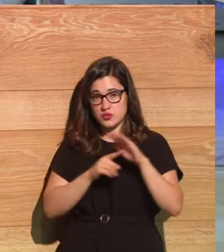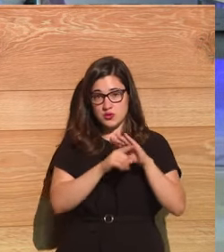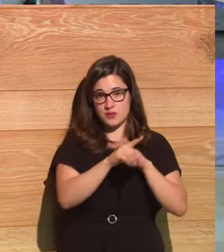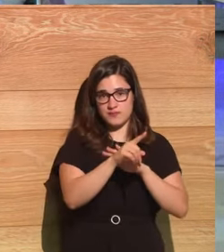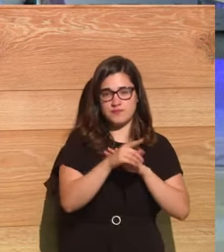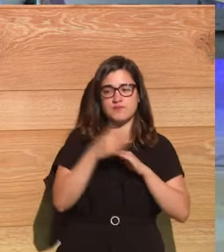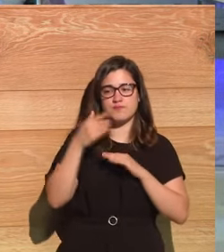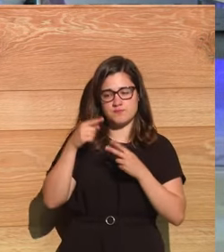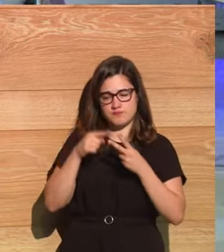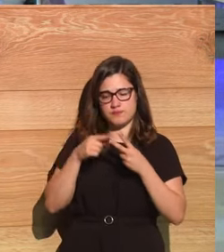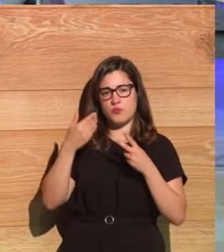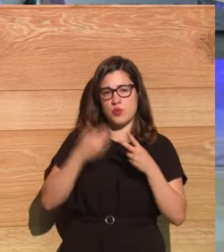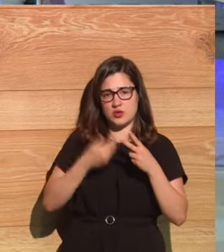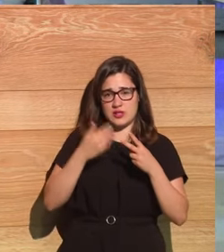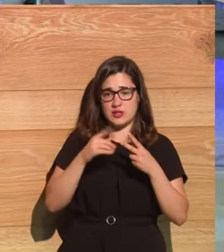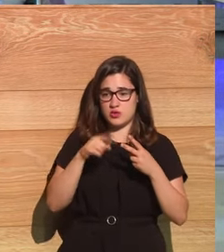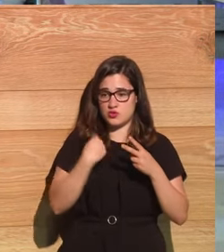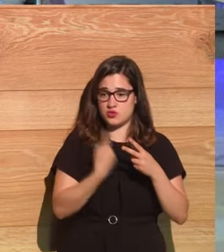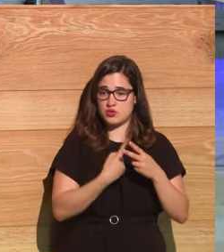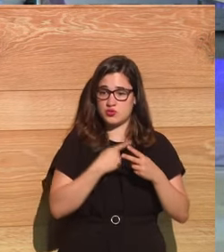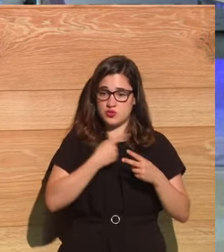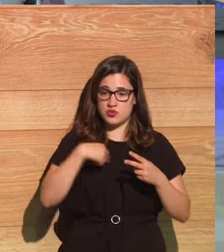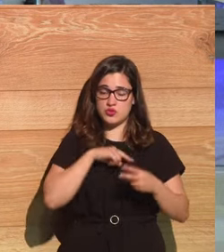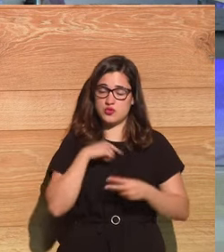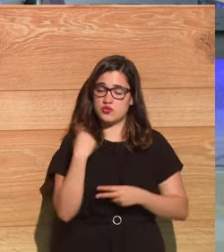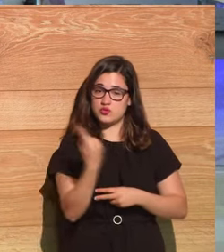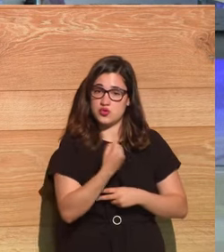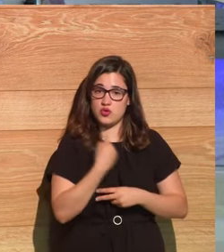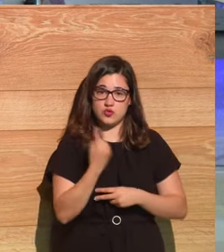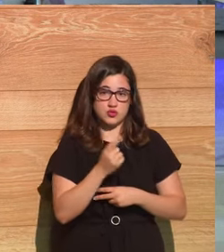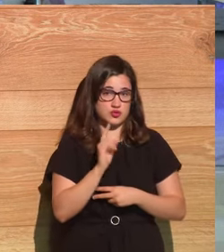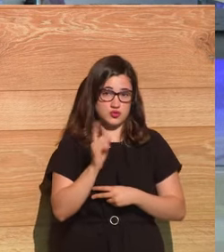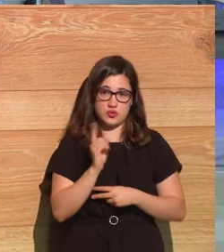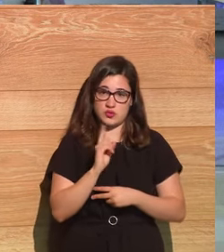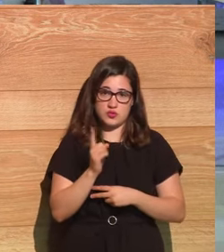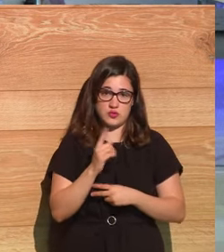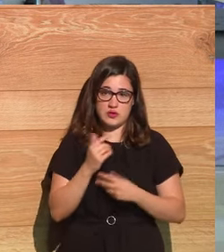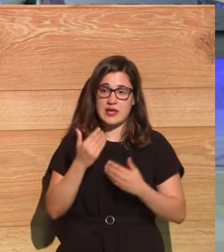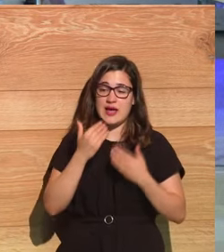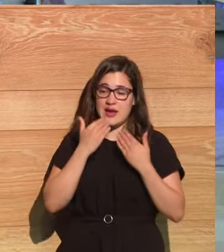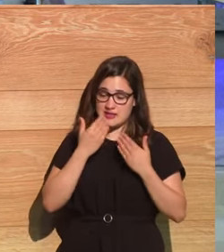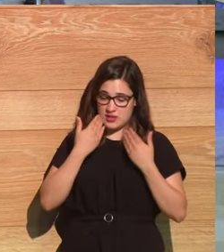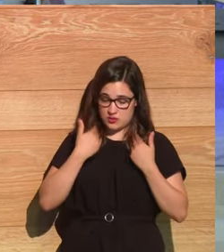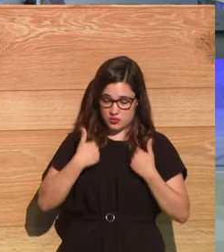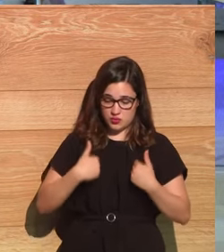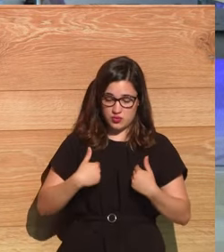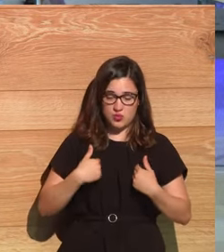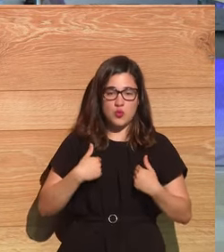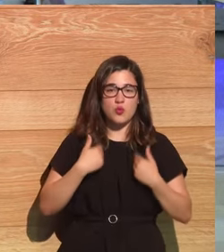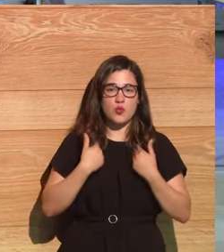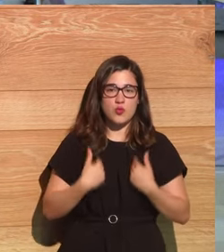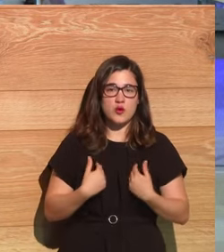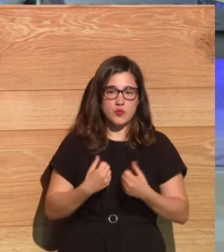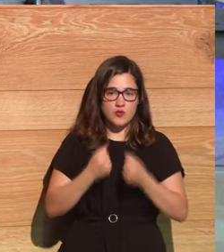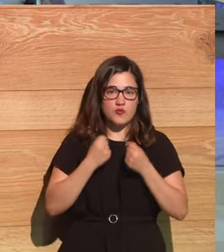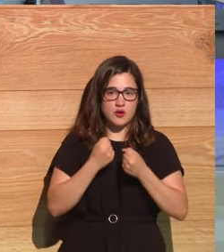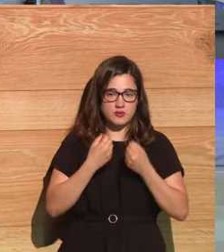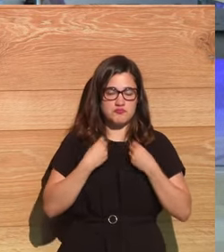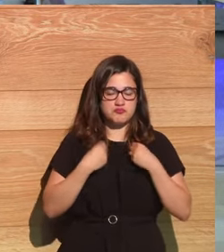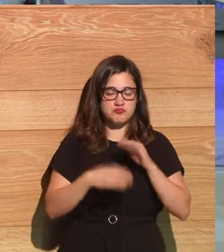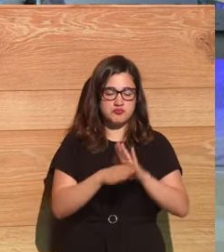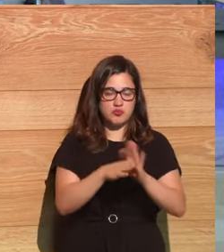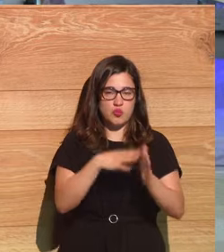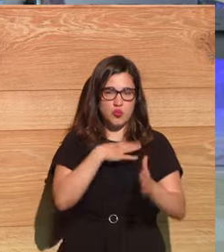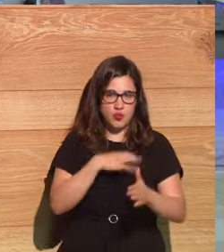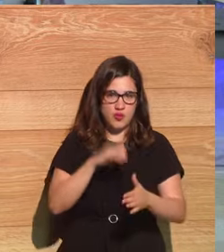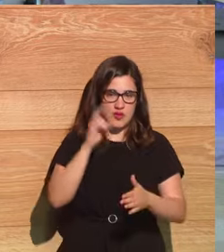decir, no estamos solos del todo. Porque no solo dependemos, voy a decir, de nuestra fortaleza física o de nuestro sistema inmune reaccione